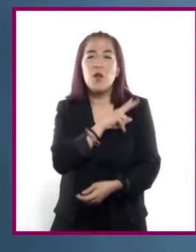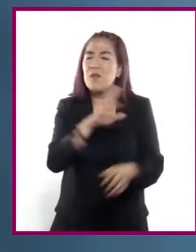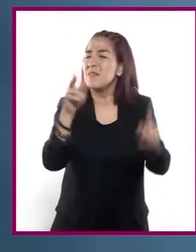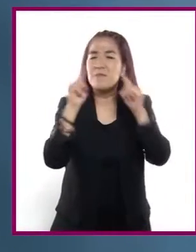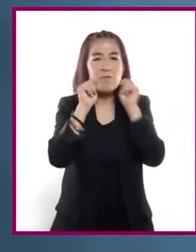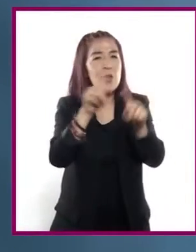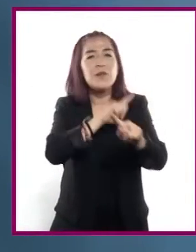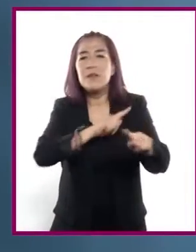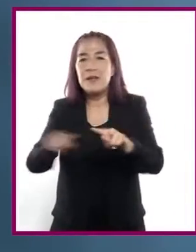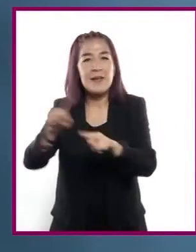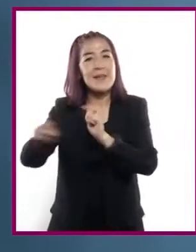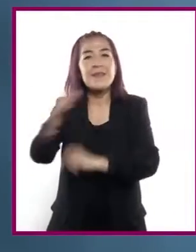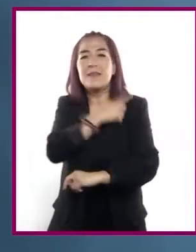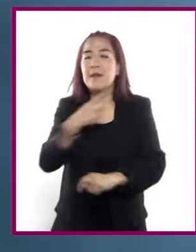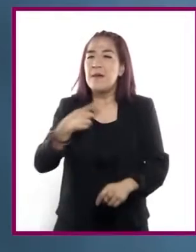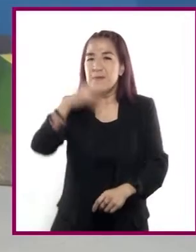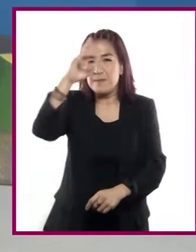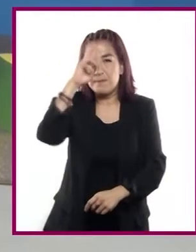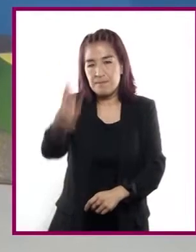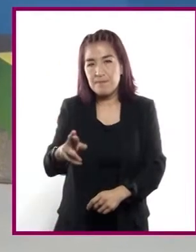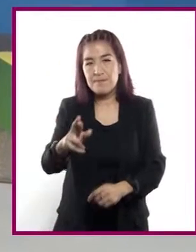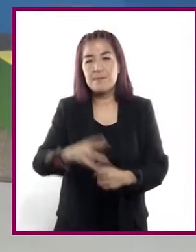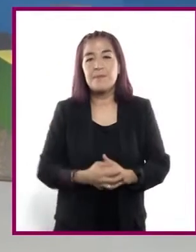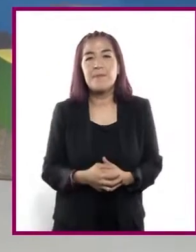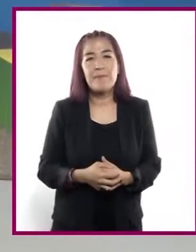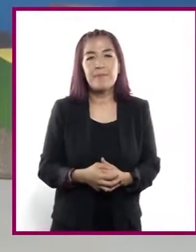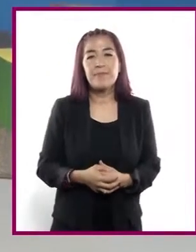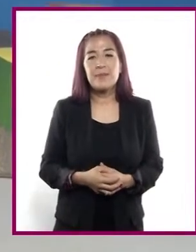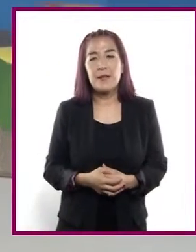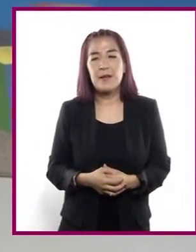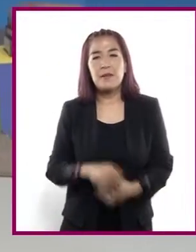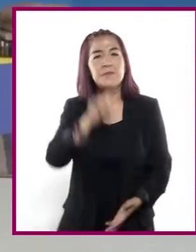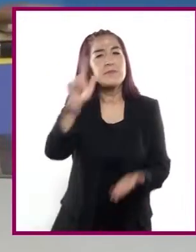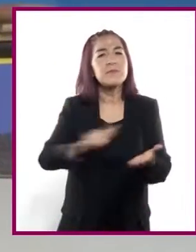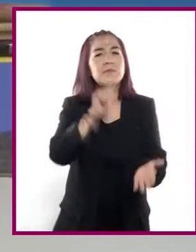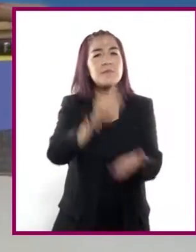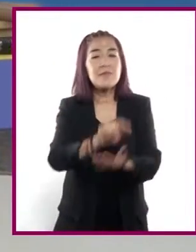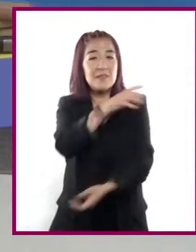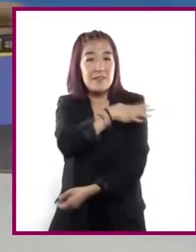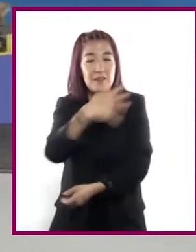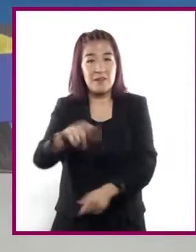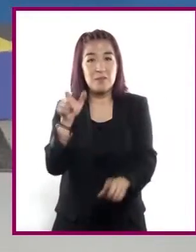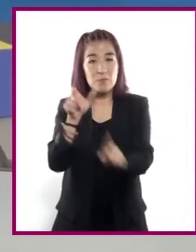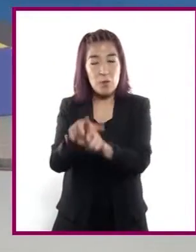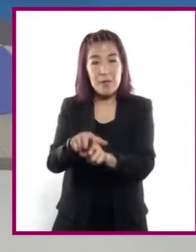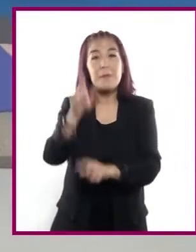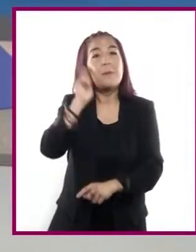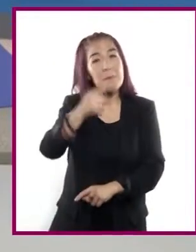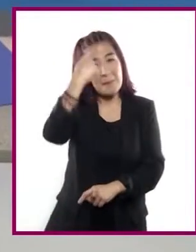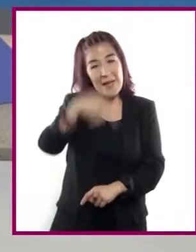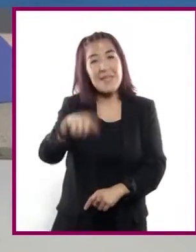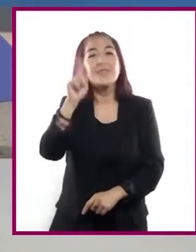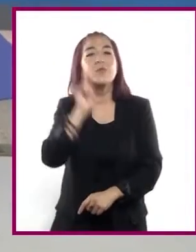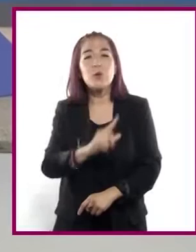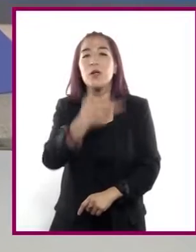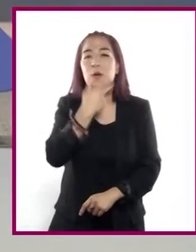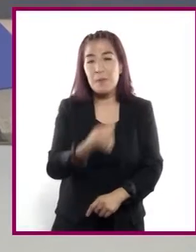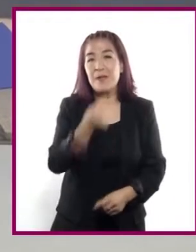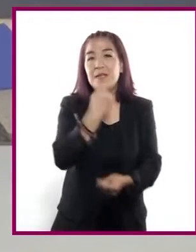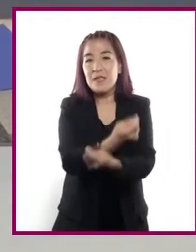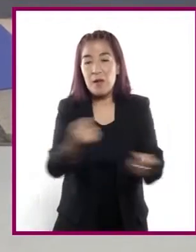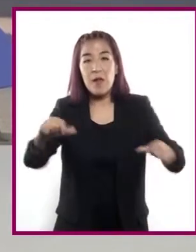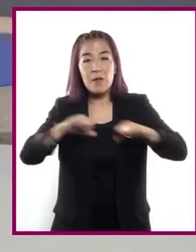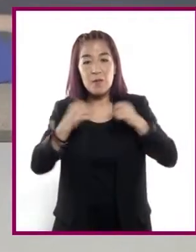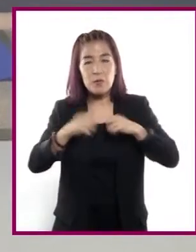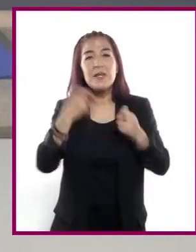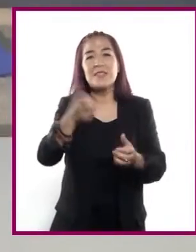que atente contra la dignidad humana. La Ley General de Protección a Niñas, Niños y Adolescentes, en